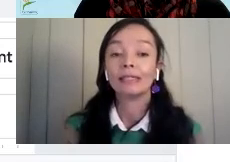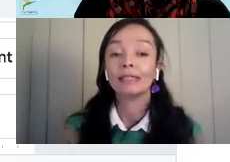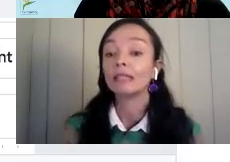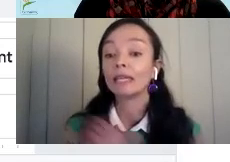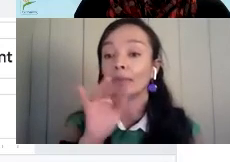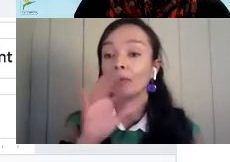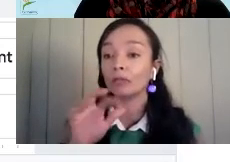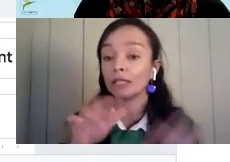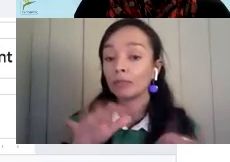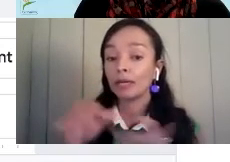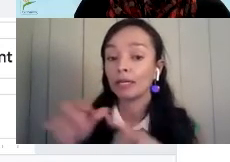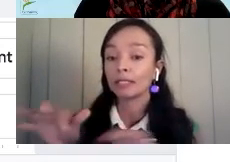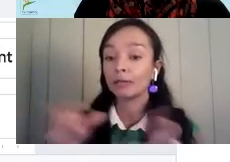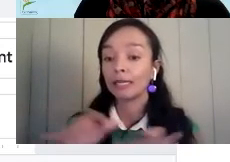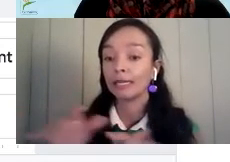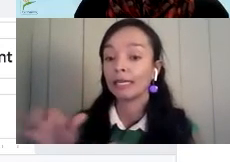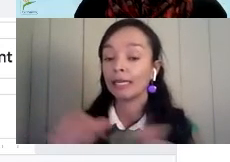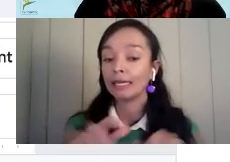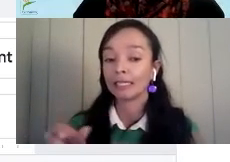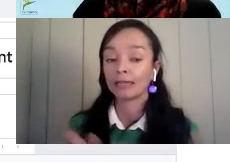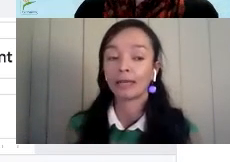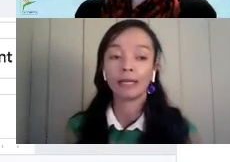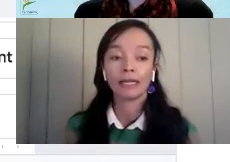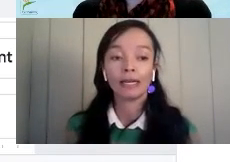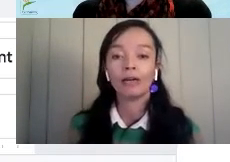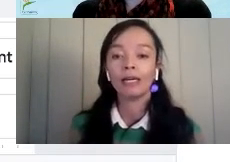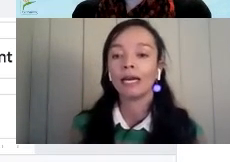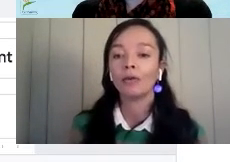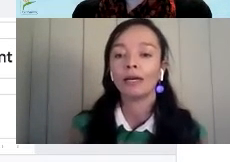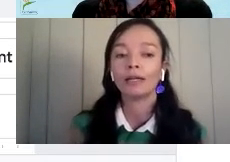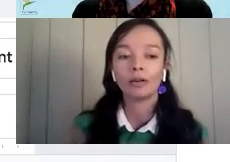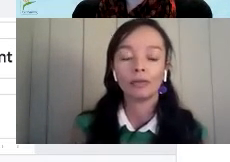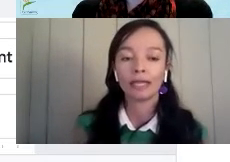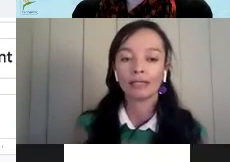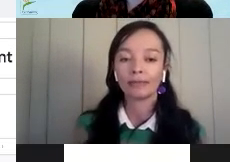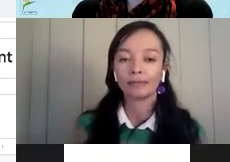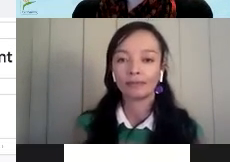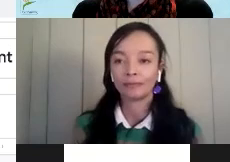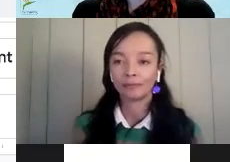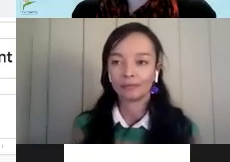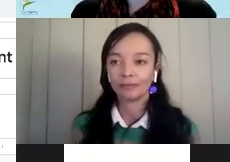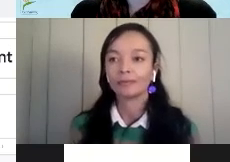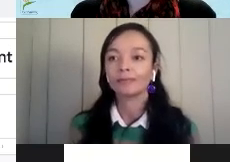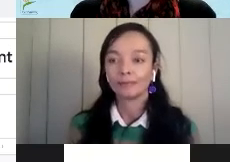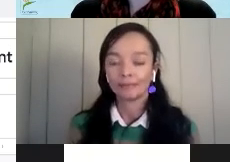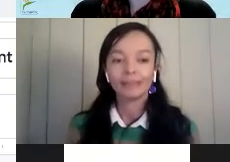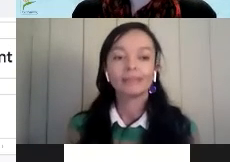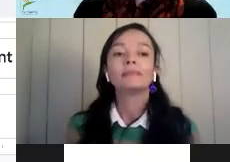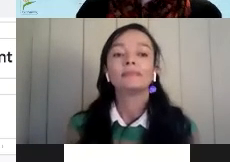Y si tienen preguntas, pueden escribir en el chat también. Hola, Laura, ¿cómo estás? Bien, gracias.